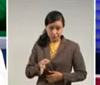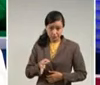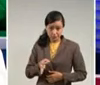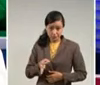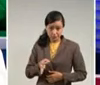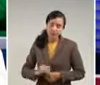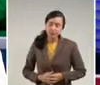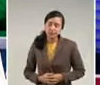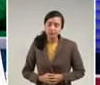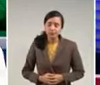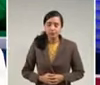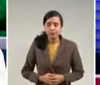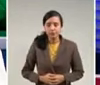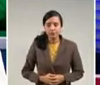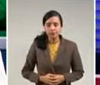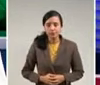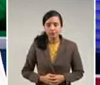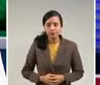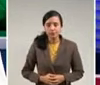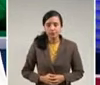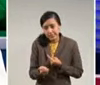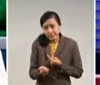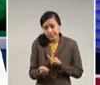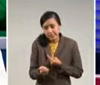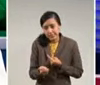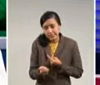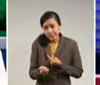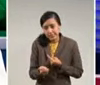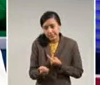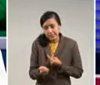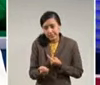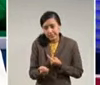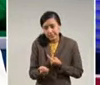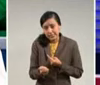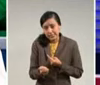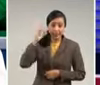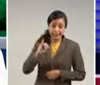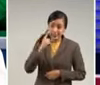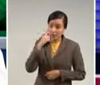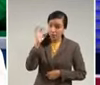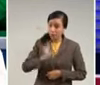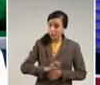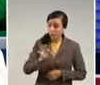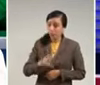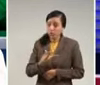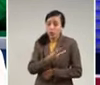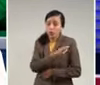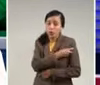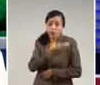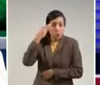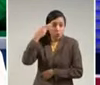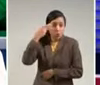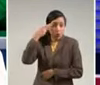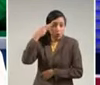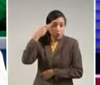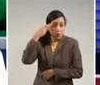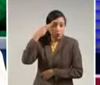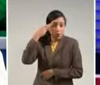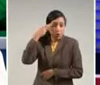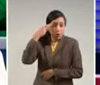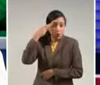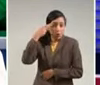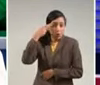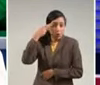Caribe, en nuestro país, cercano a nuestro país, que los porcientos de vacunación, no solo por corrientes